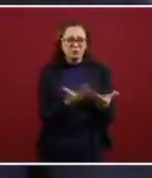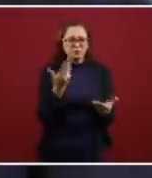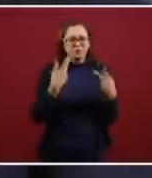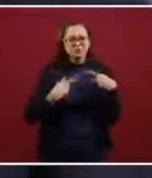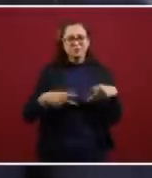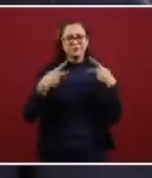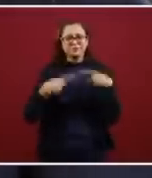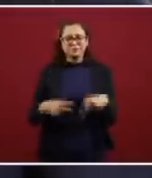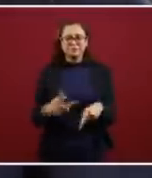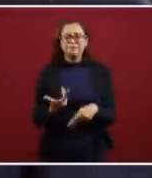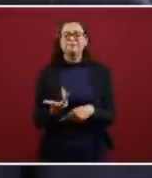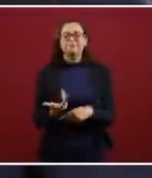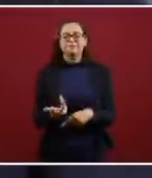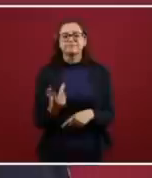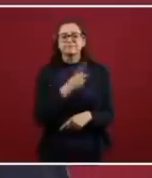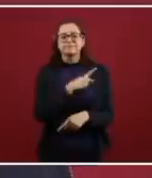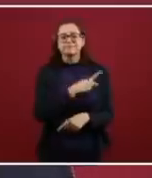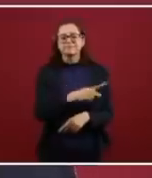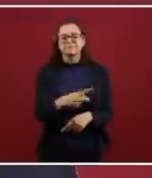Tenemos que ir